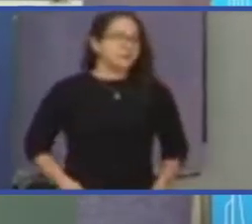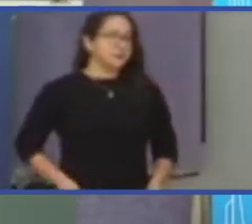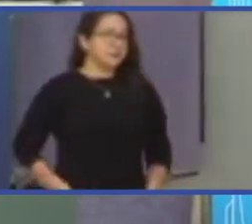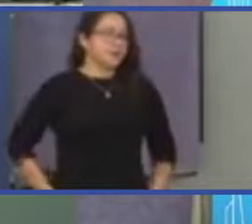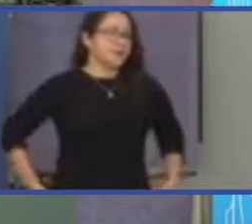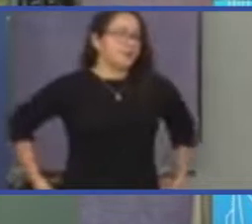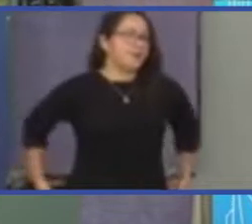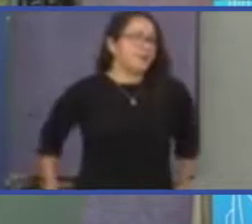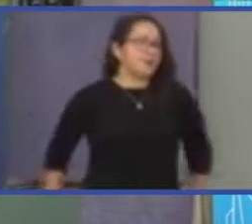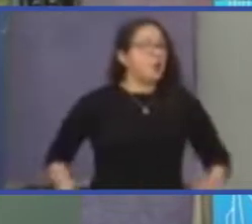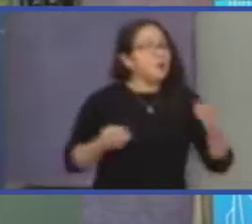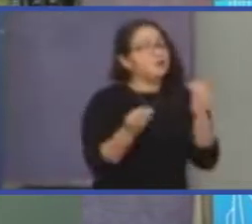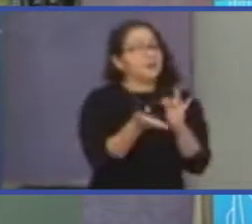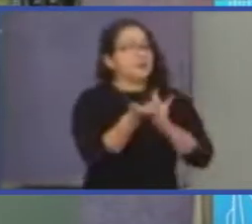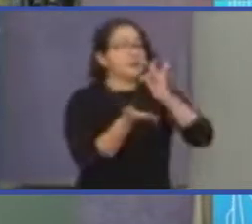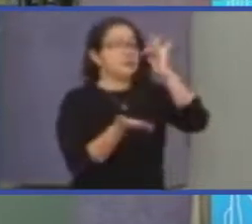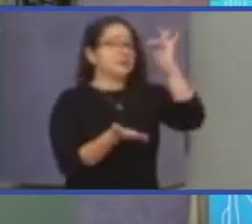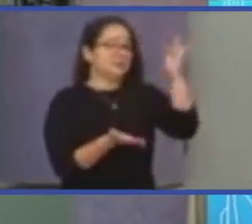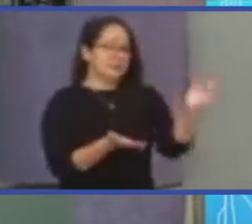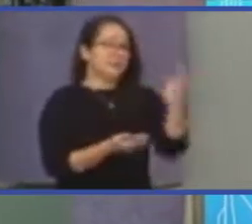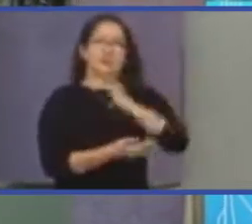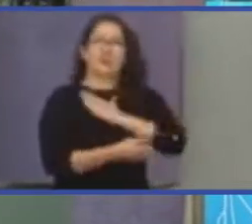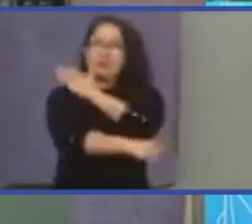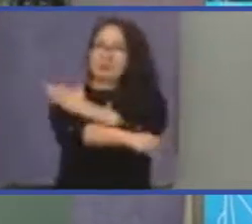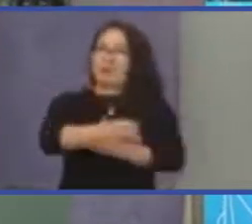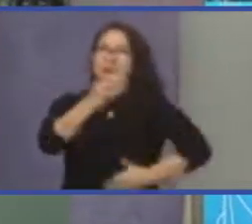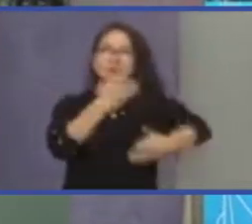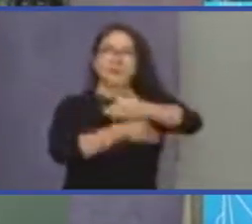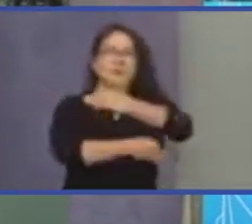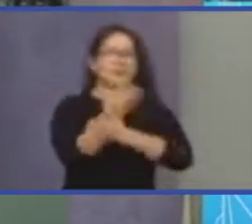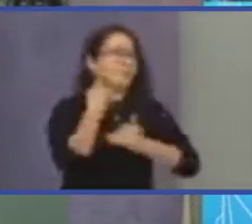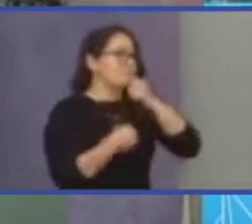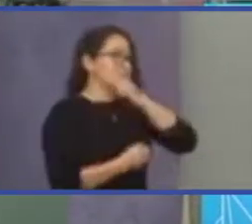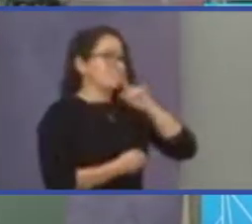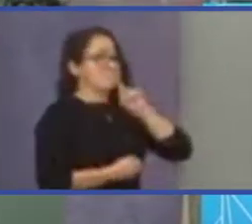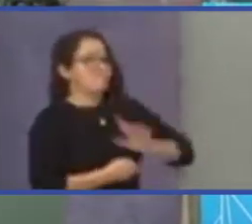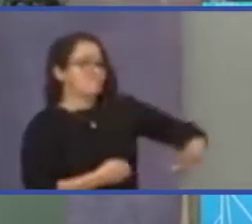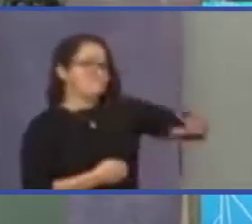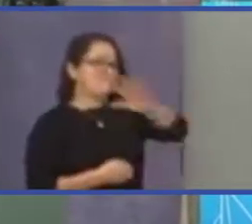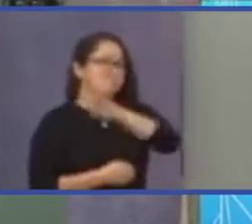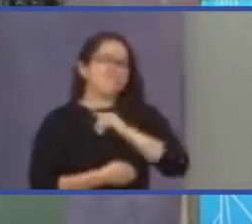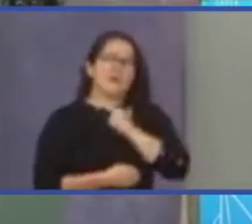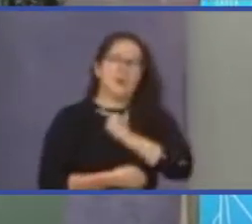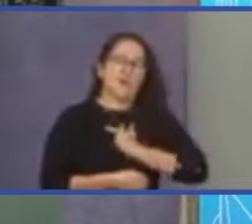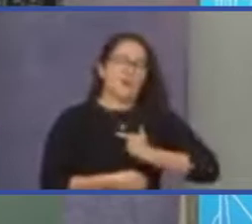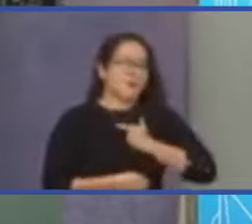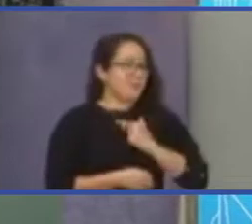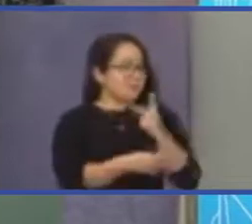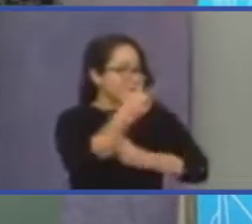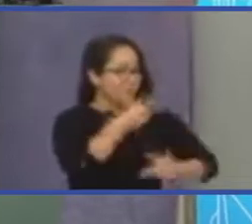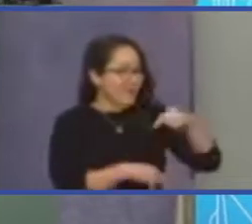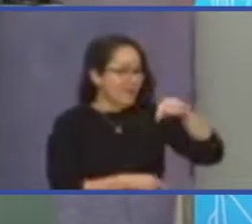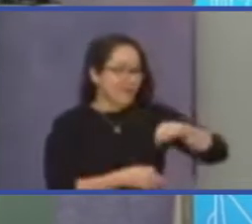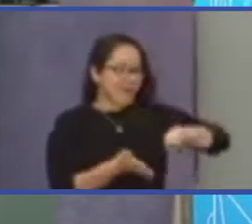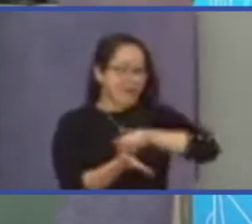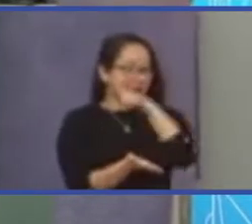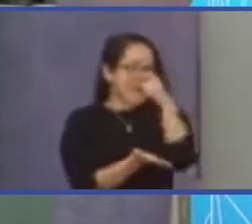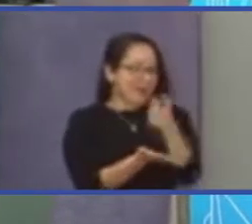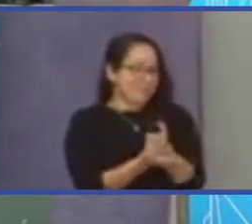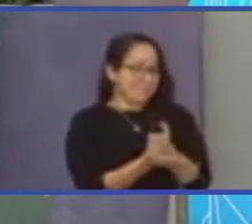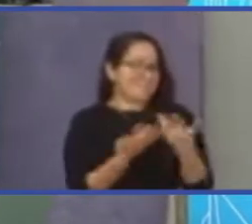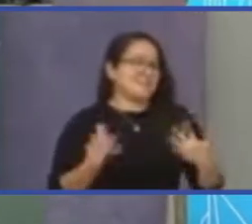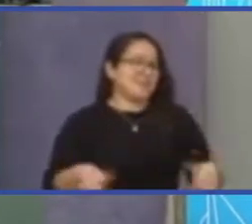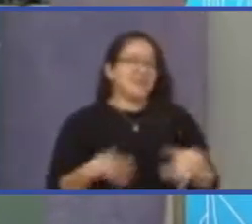Muchas gracias. Buenas tardes a todas y todos. De verdad es un gusto estar aquí en Jalapa. Nos ha